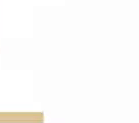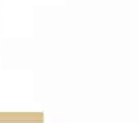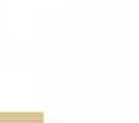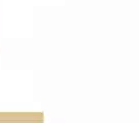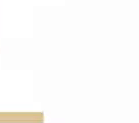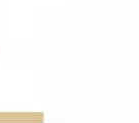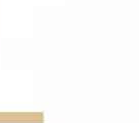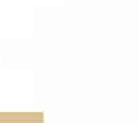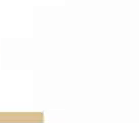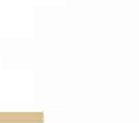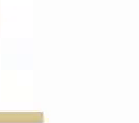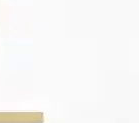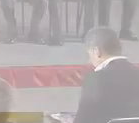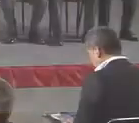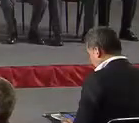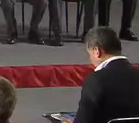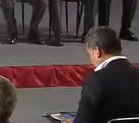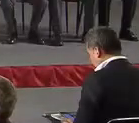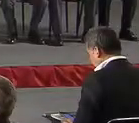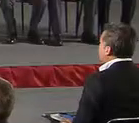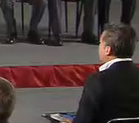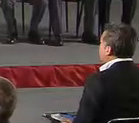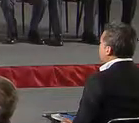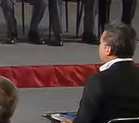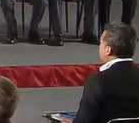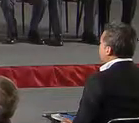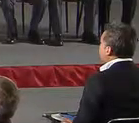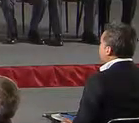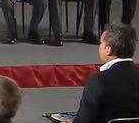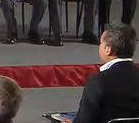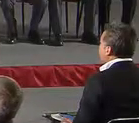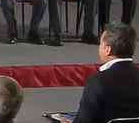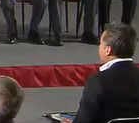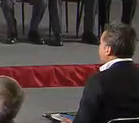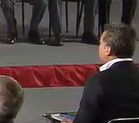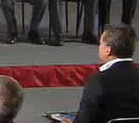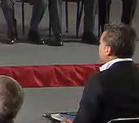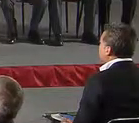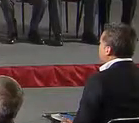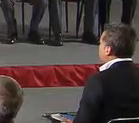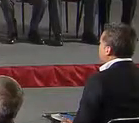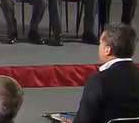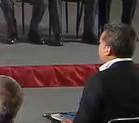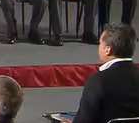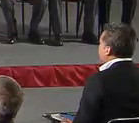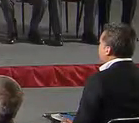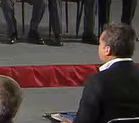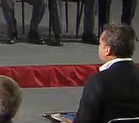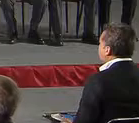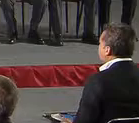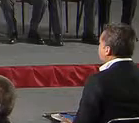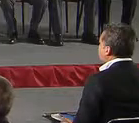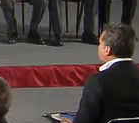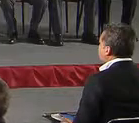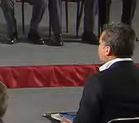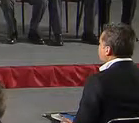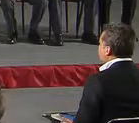34.528 son escuelas privadas. El ciclo escolar, además, comprende